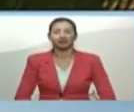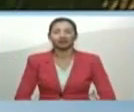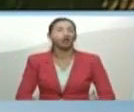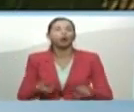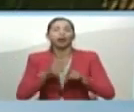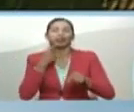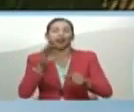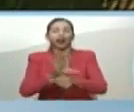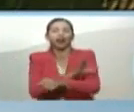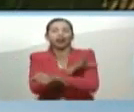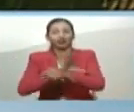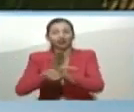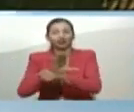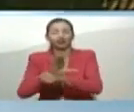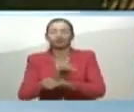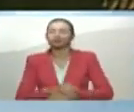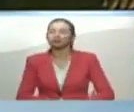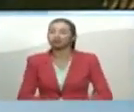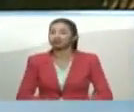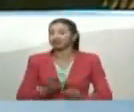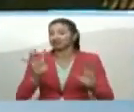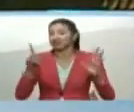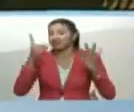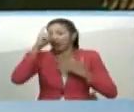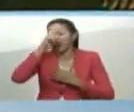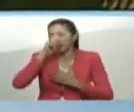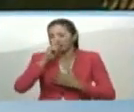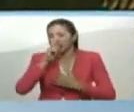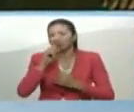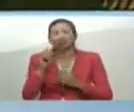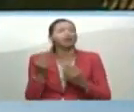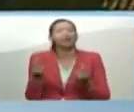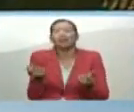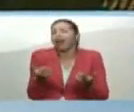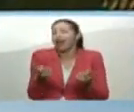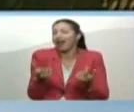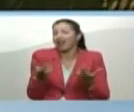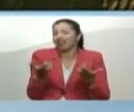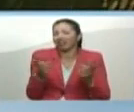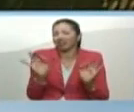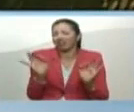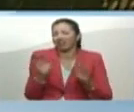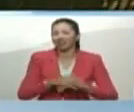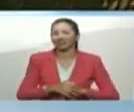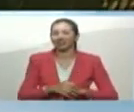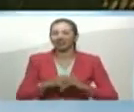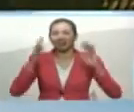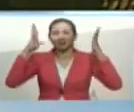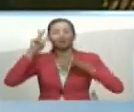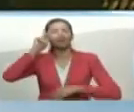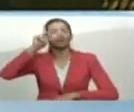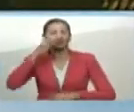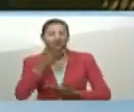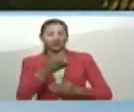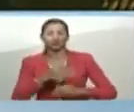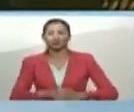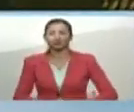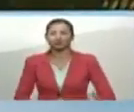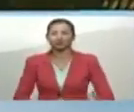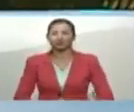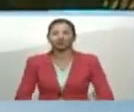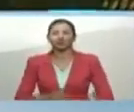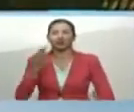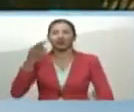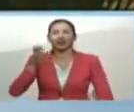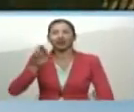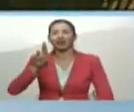16 años no son nada. Febril la mirada. Un aplauso para el profesor Germán Escarrá.